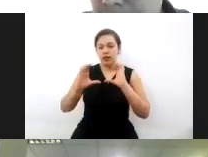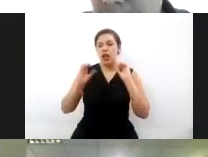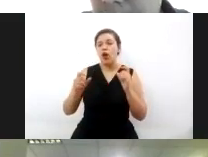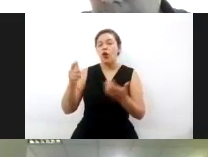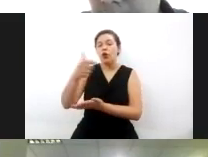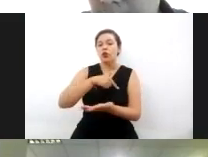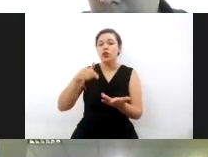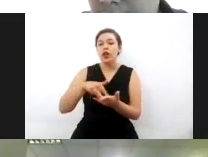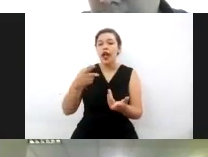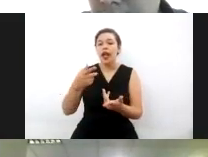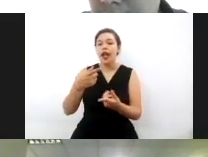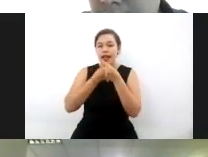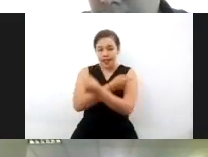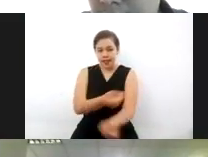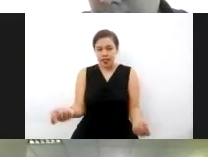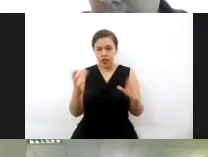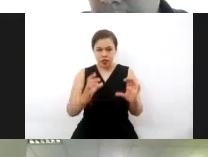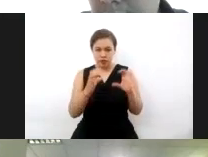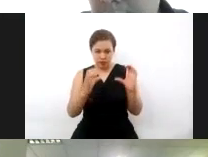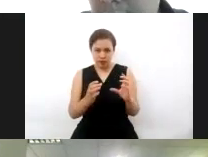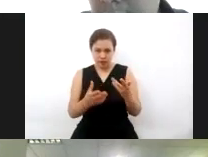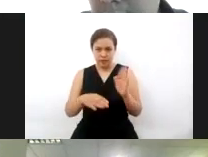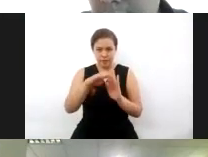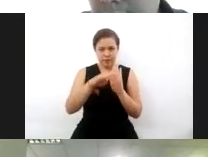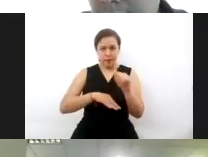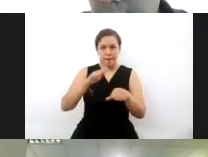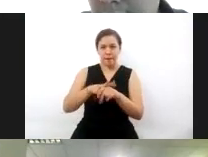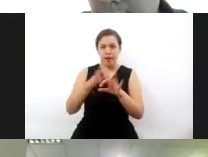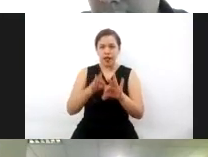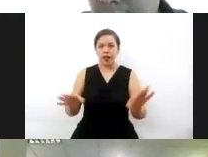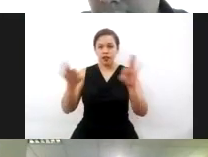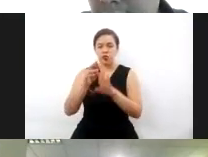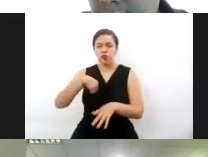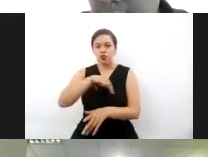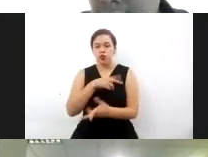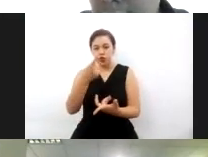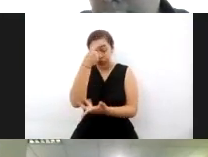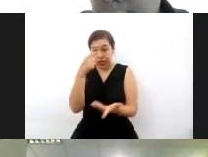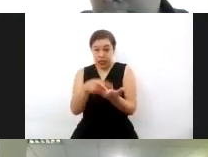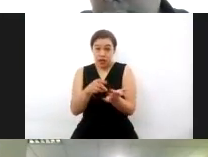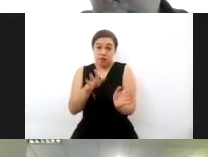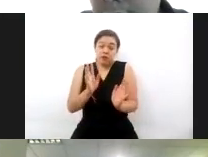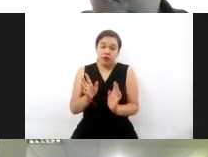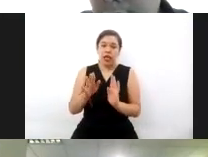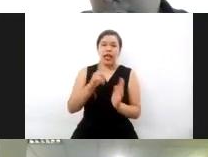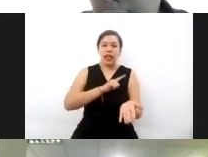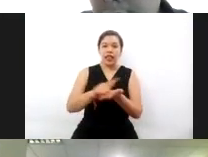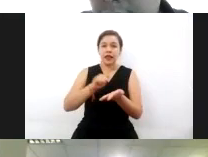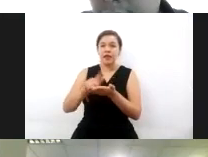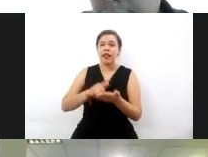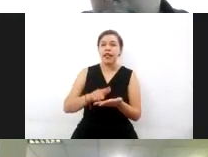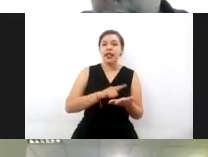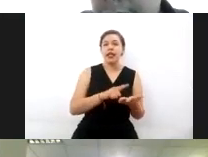niños. Ok, los procedimientos más importantes que nosotros consideramos son los de limpieza y desinfección del